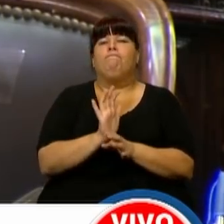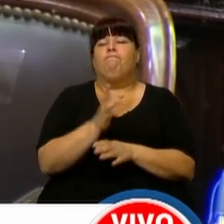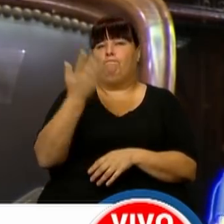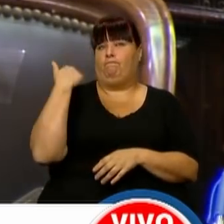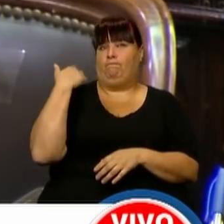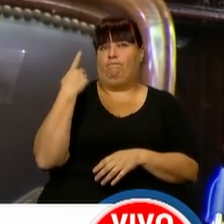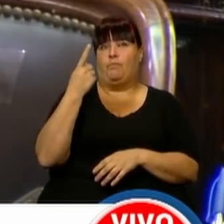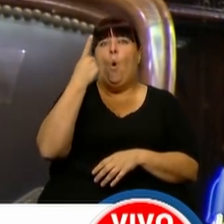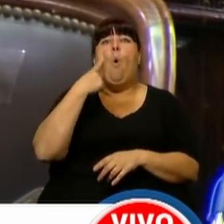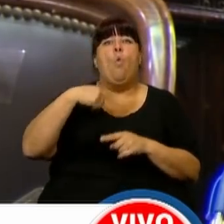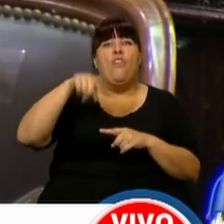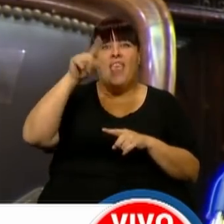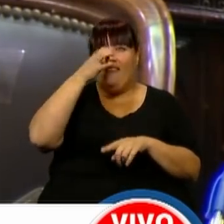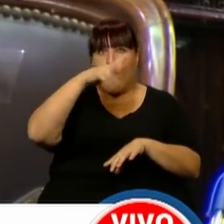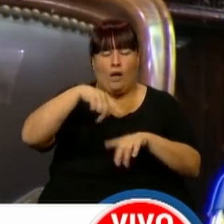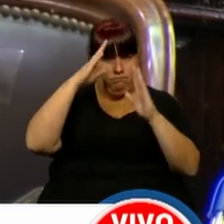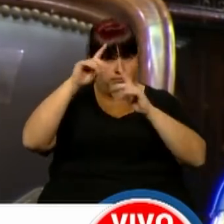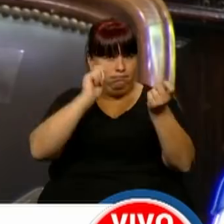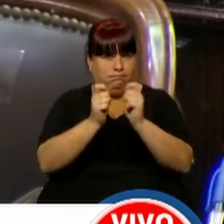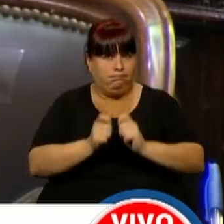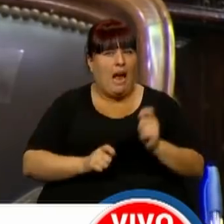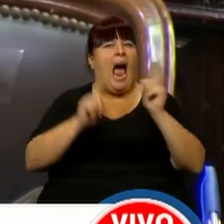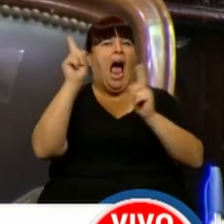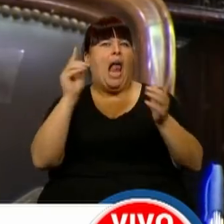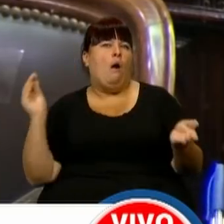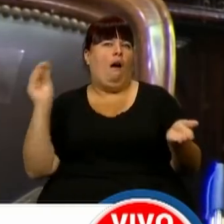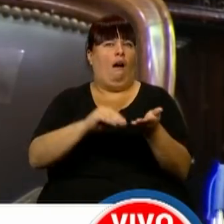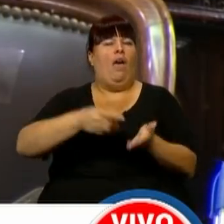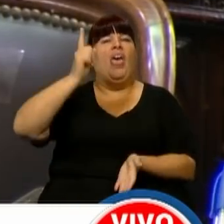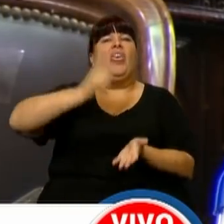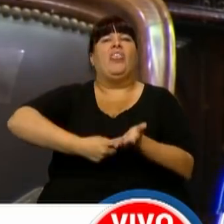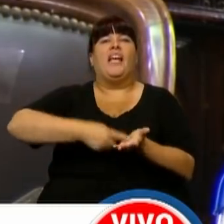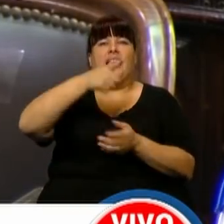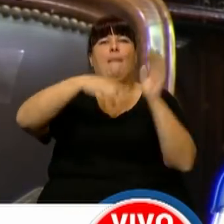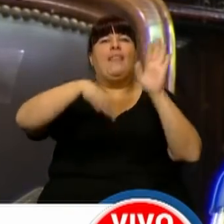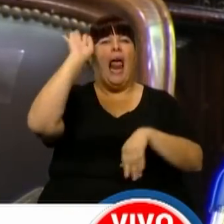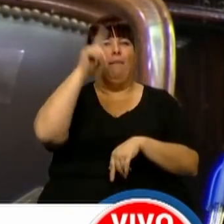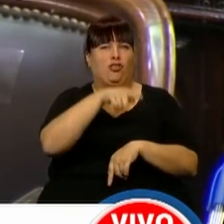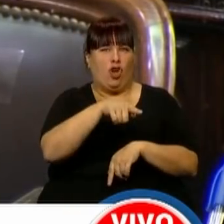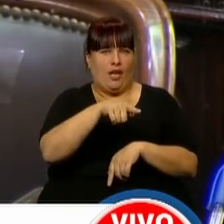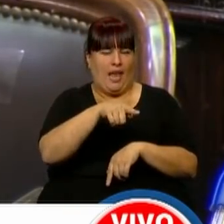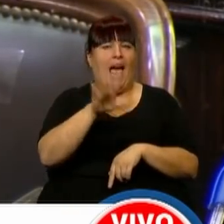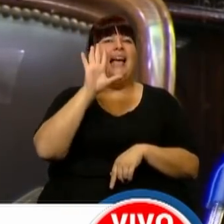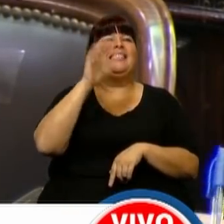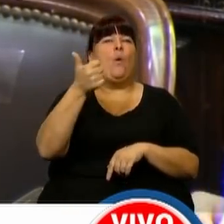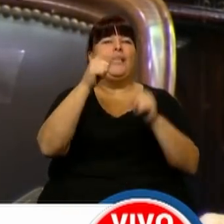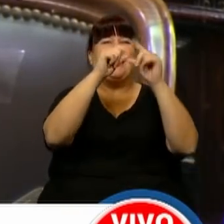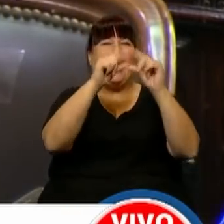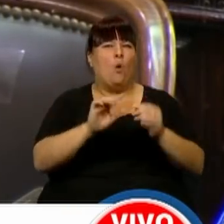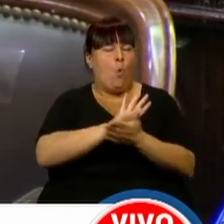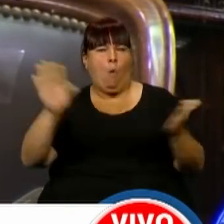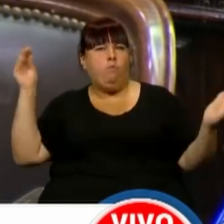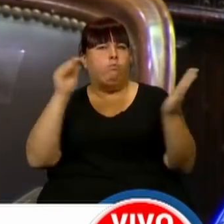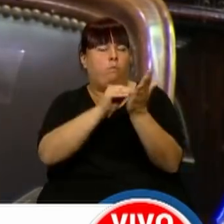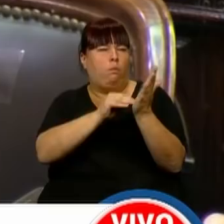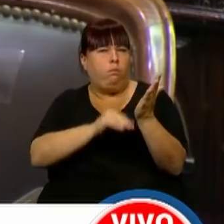prácticamente en las últimas 24 horas, algunas de las cuales fueron incluidas en el dictamen por mayoría. 56 artículos nuevos